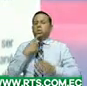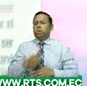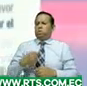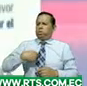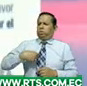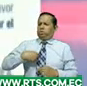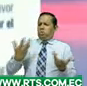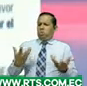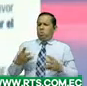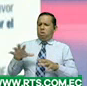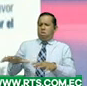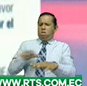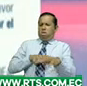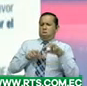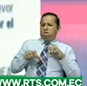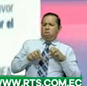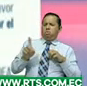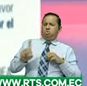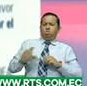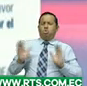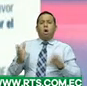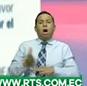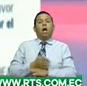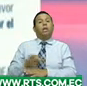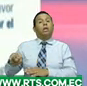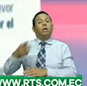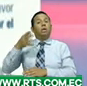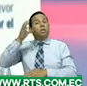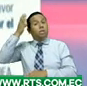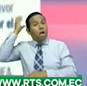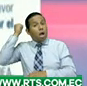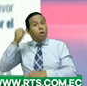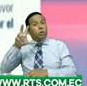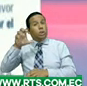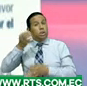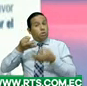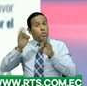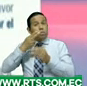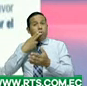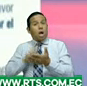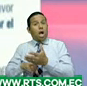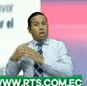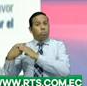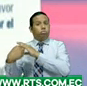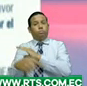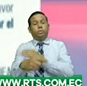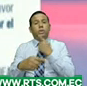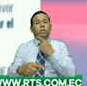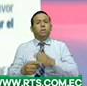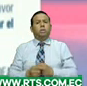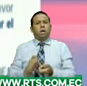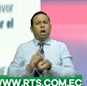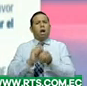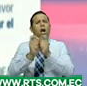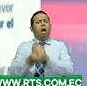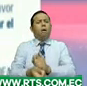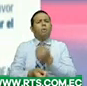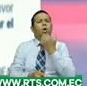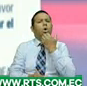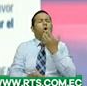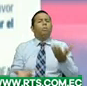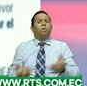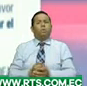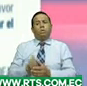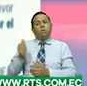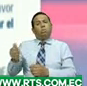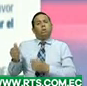aclara que Yacu Pérez envió una carta el pasado 13 de febrero al CNE que modifica el mencionado trato y pide unilateralmente la revisión